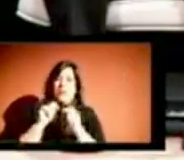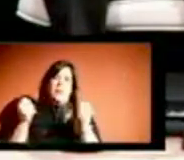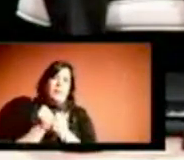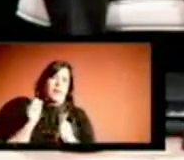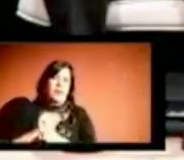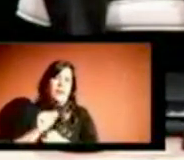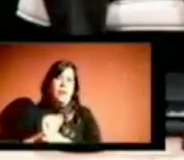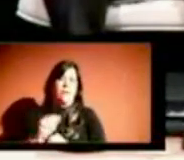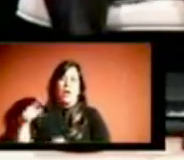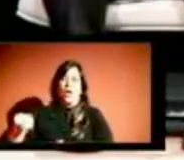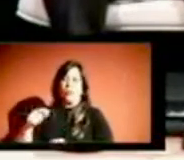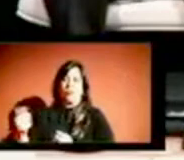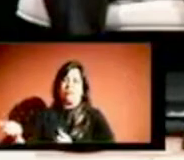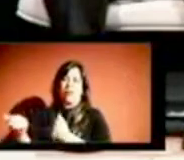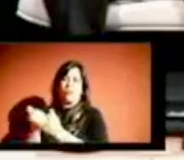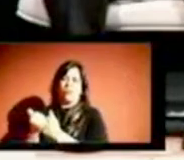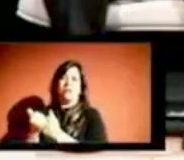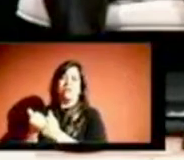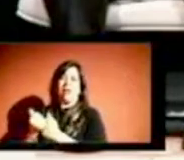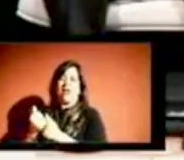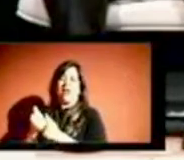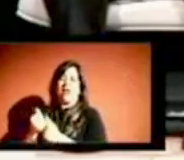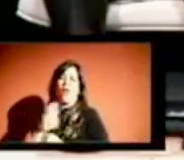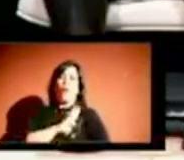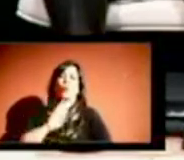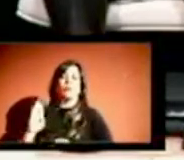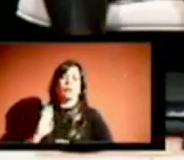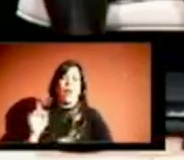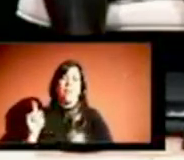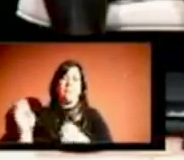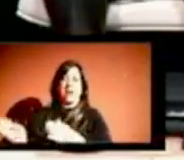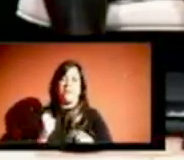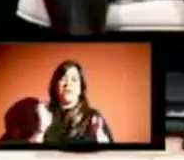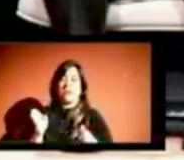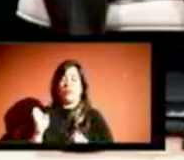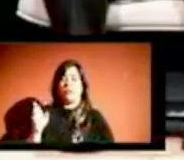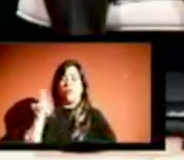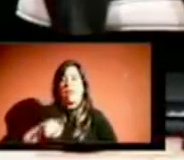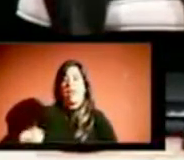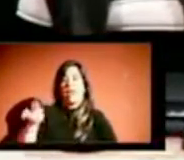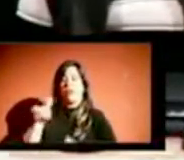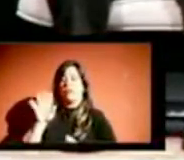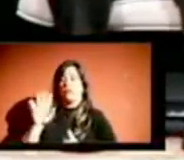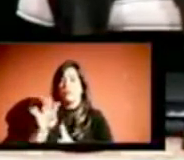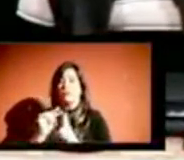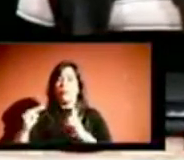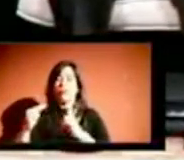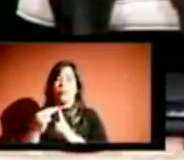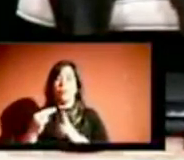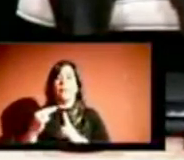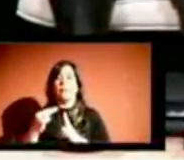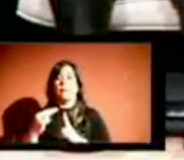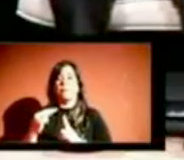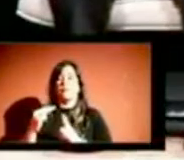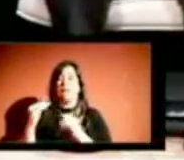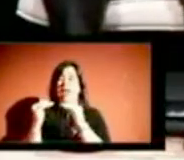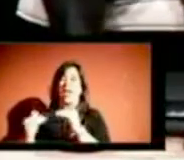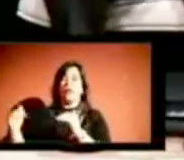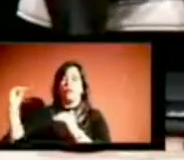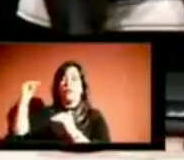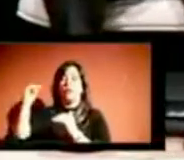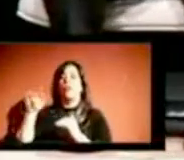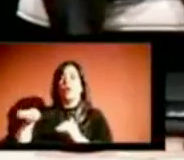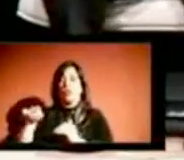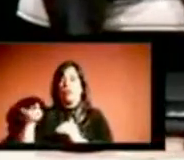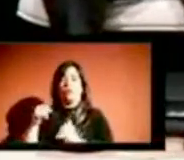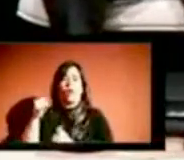la que ha esbozado la Junta de Planificación. La Junta de Planificación, desde el punto de vista del Ejecutivo,